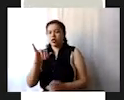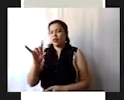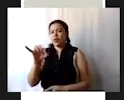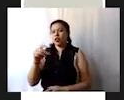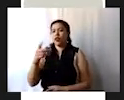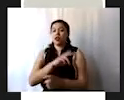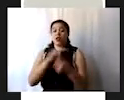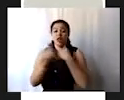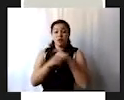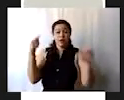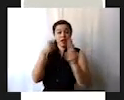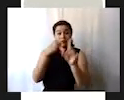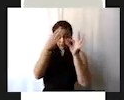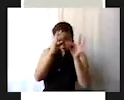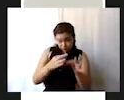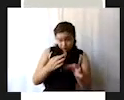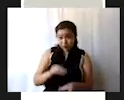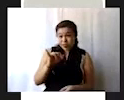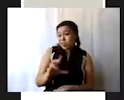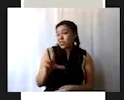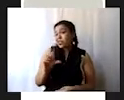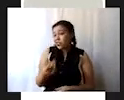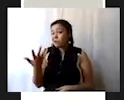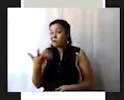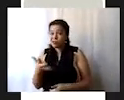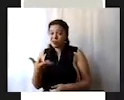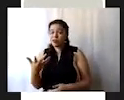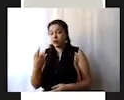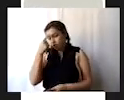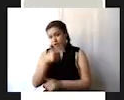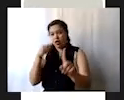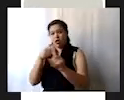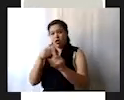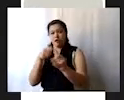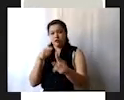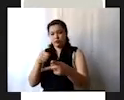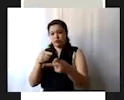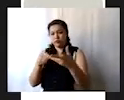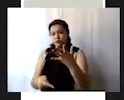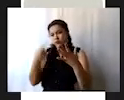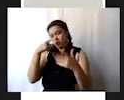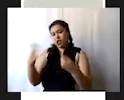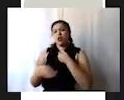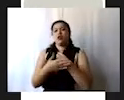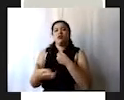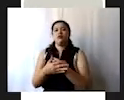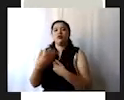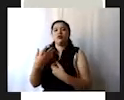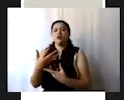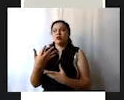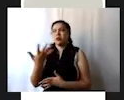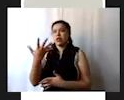o no con estos objetivos y estas metas planteadas para la próxima menos de una década ya